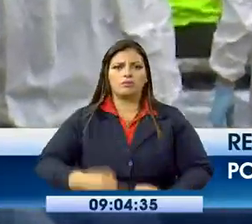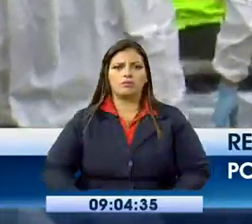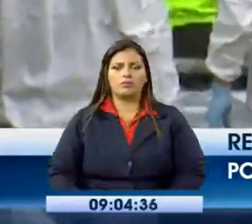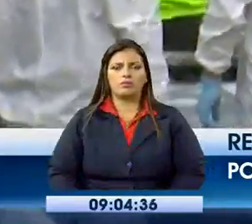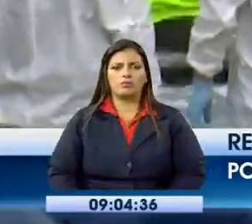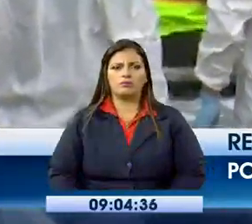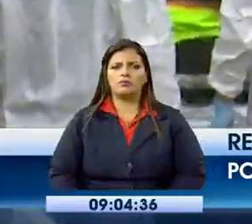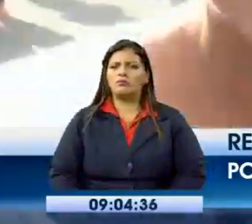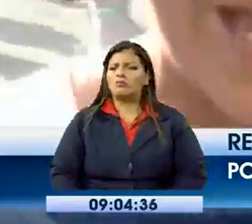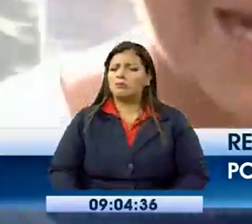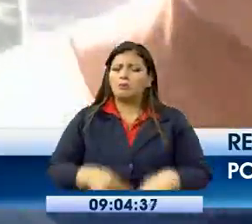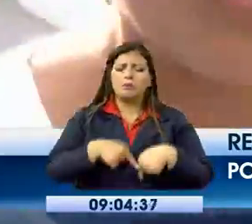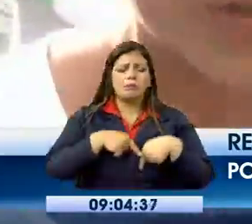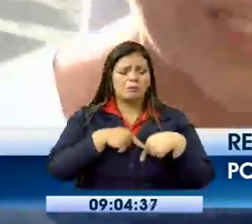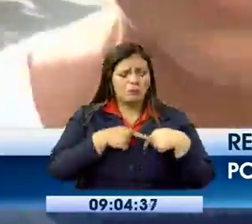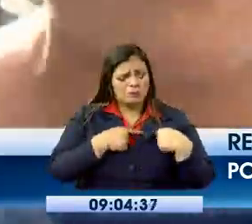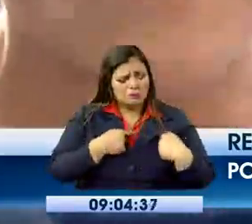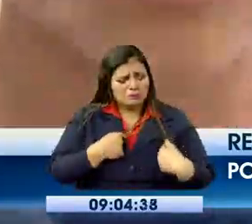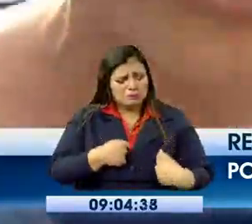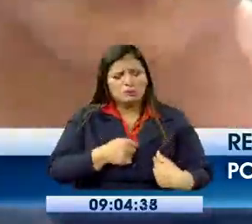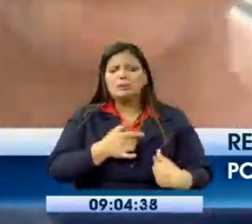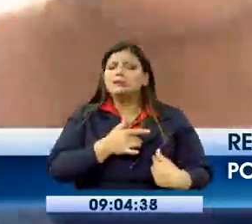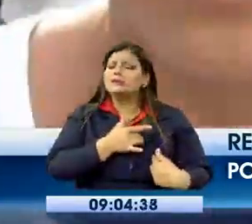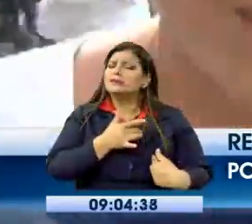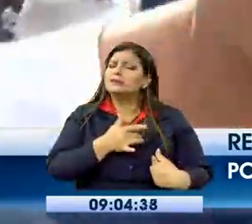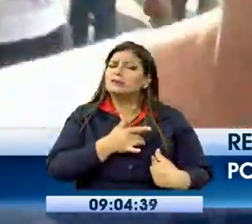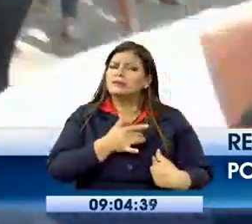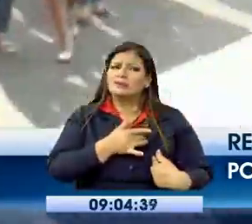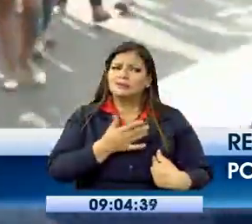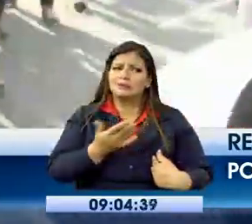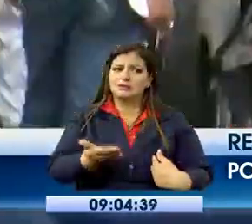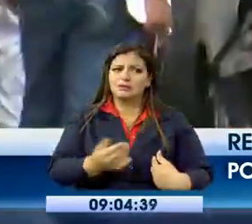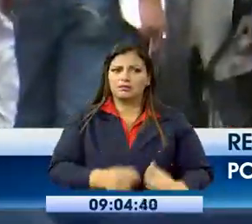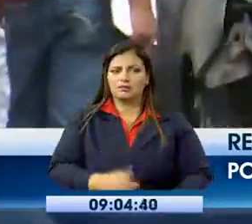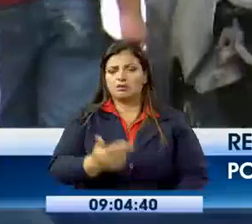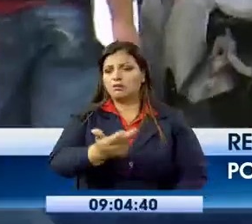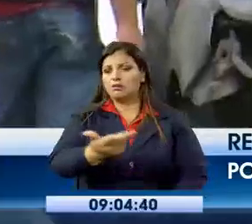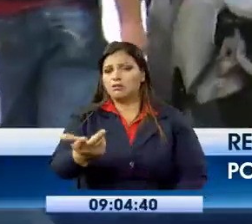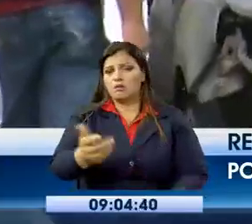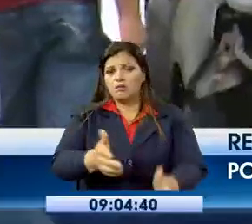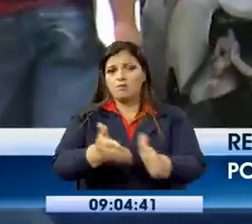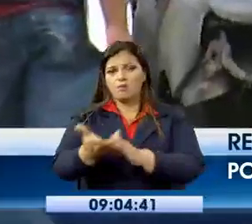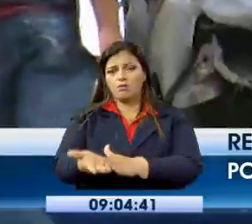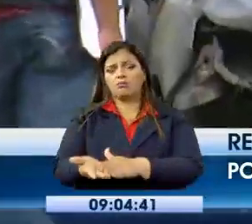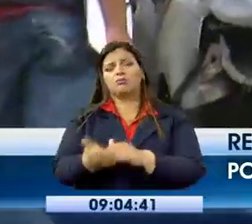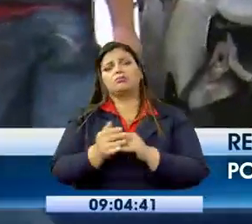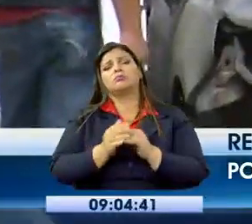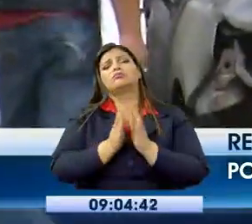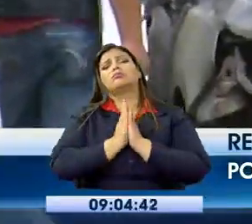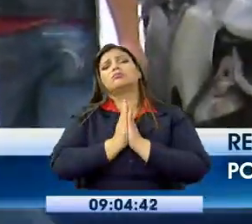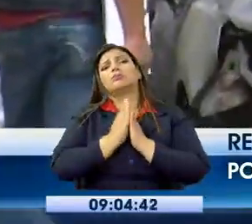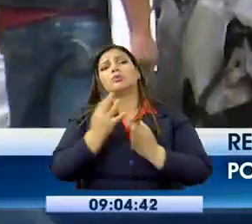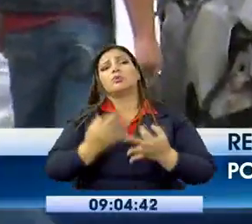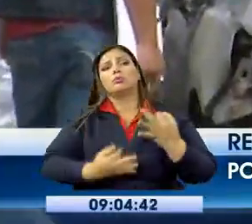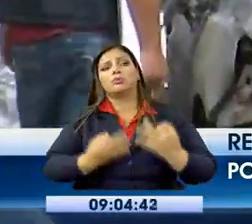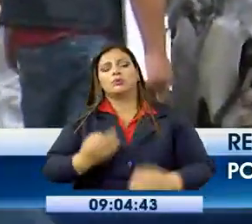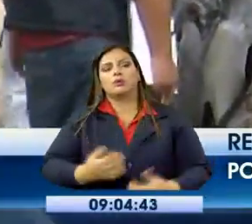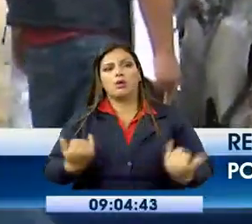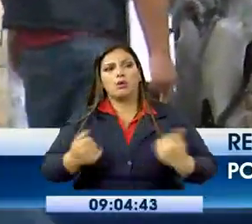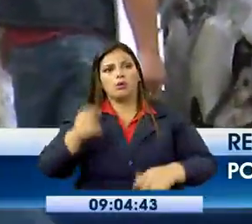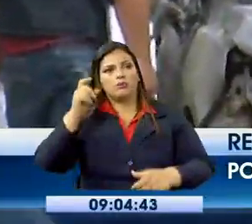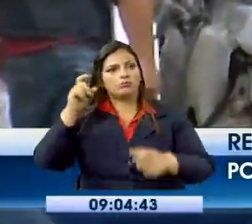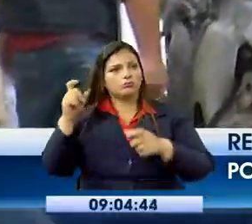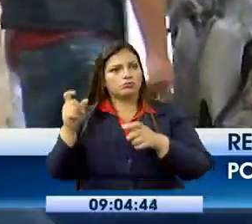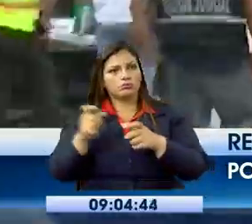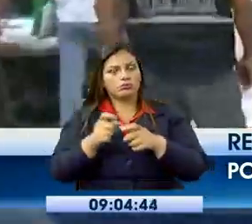tiene corazón y que queremos justicia para los tres señores. Gracias. Por su parte, la fiscalía continúa con las investigaciones de este